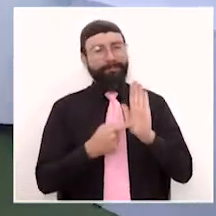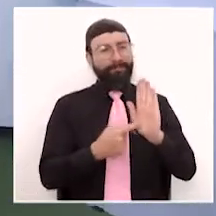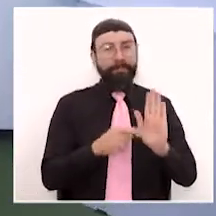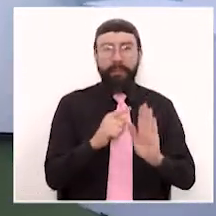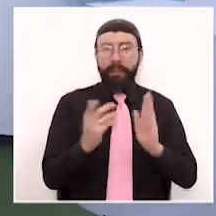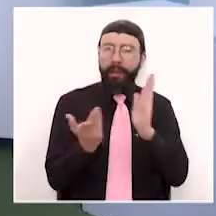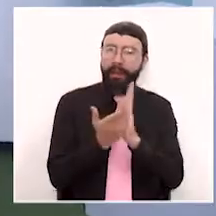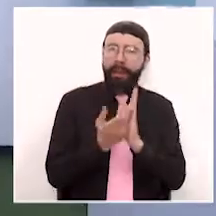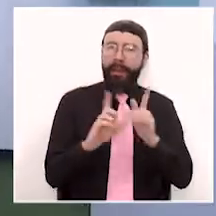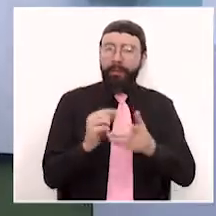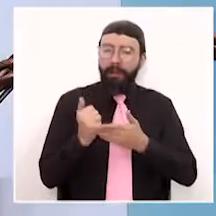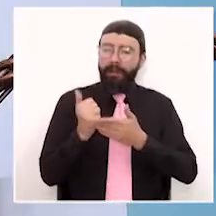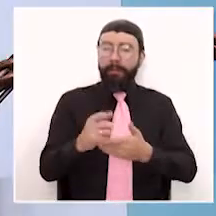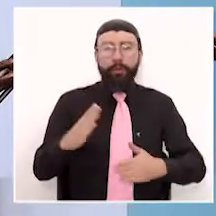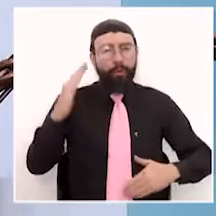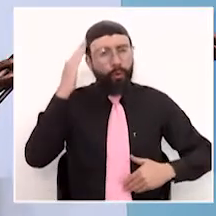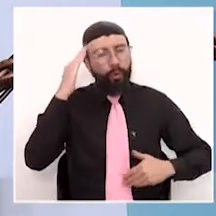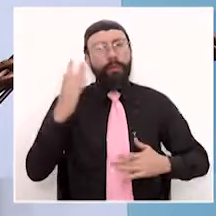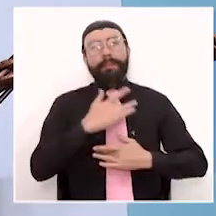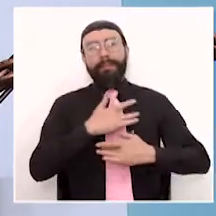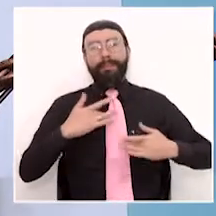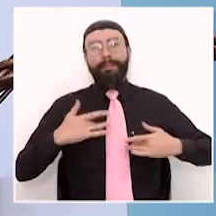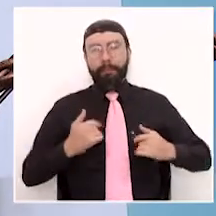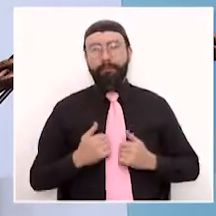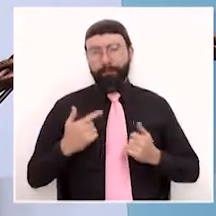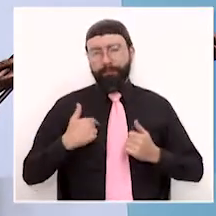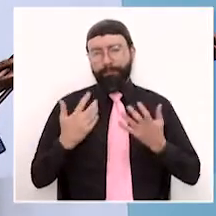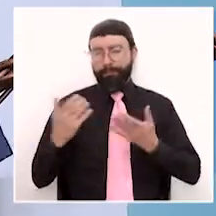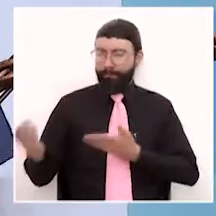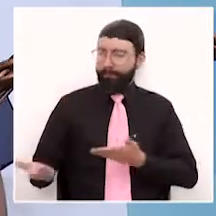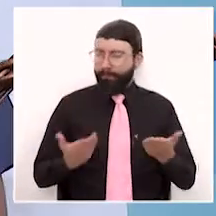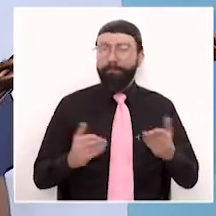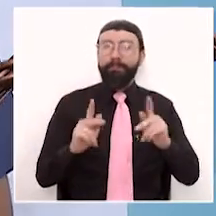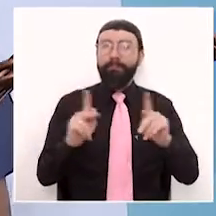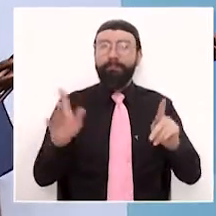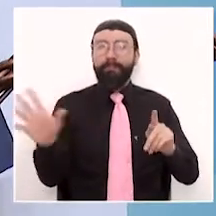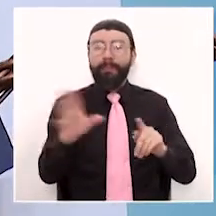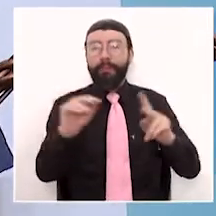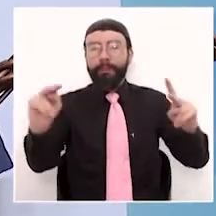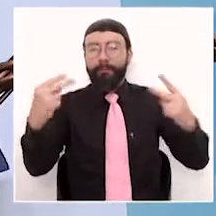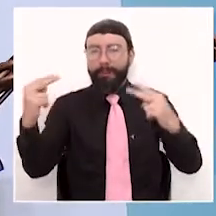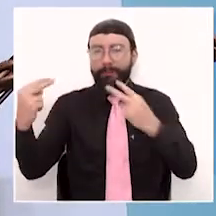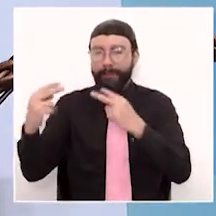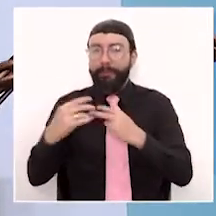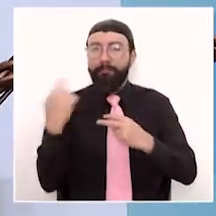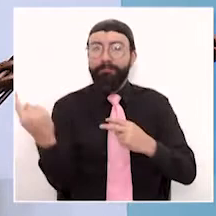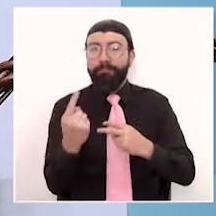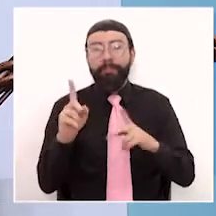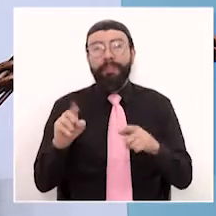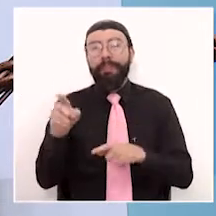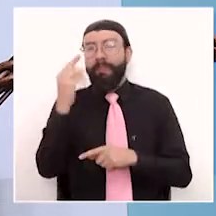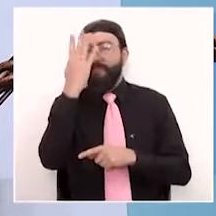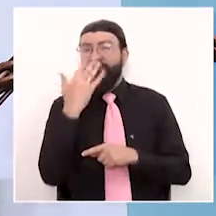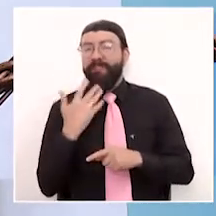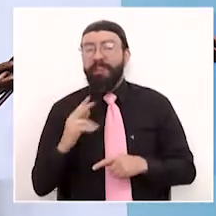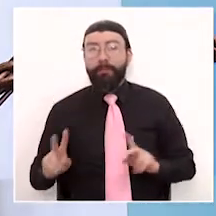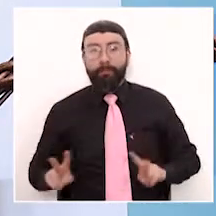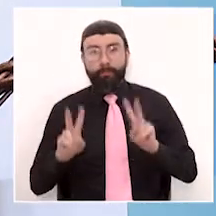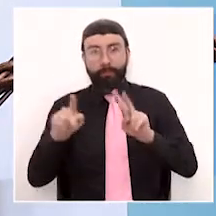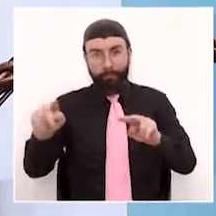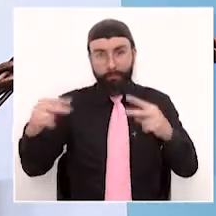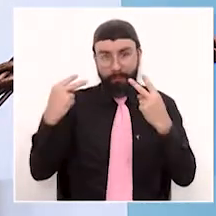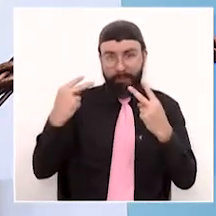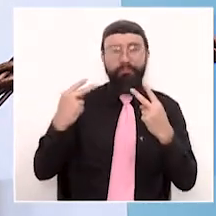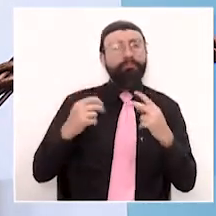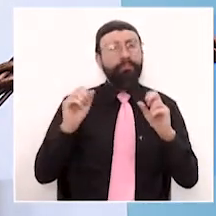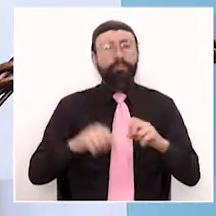y conciencia en salud. Quiero darle la bienvenida a las personas que nos están viendo también a través de Facebook Live para que puedan hacer